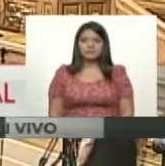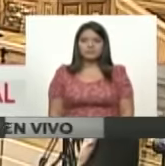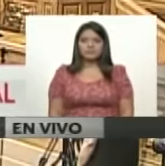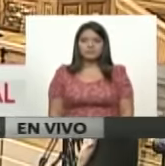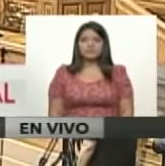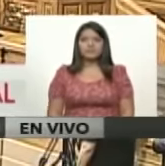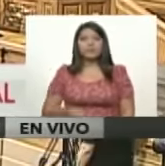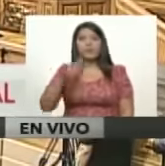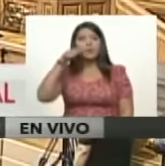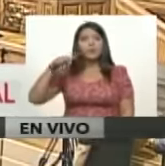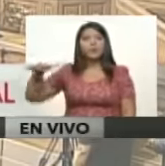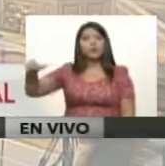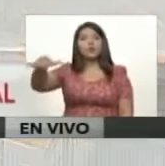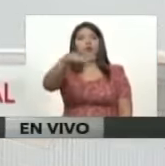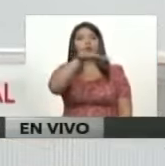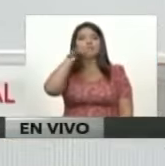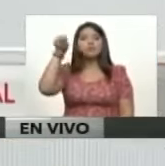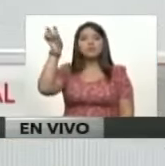Pueblo de Venezuela.